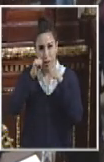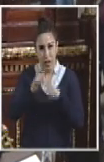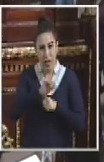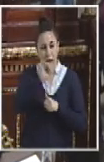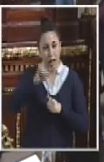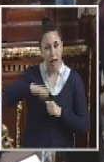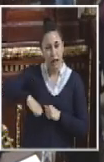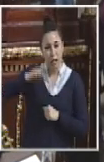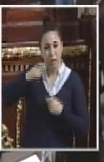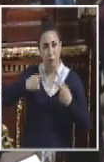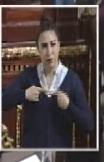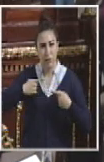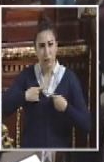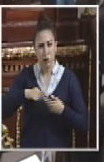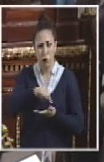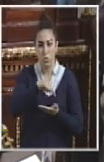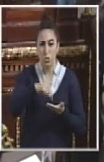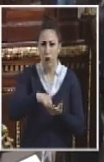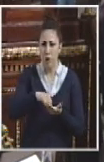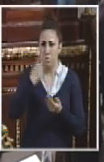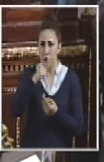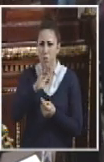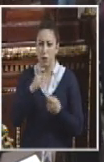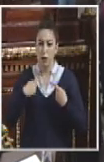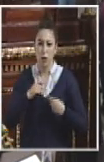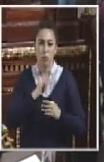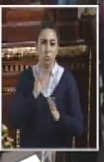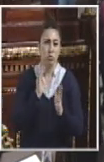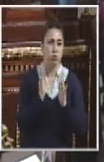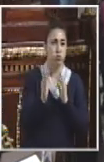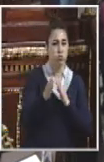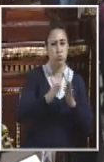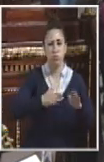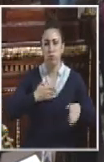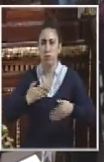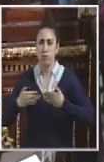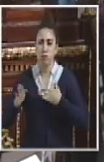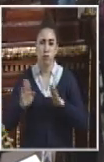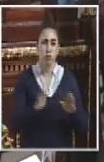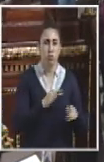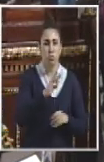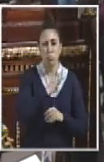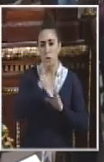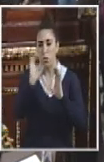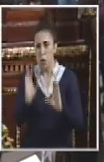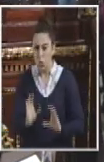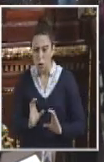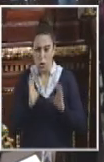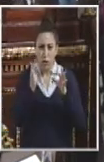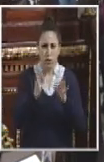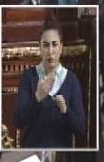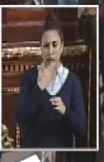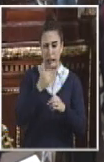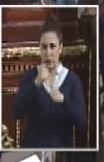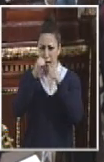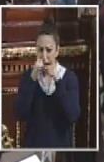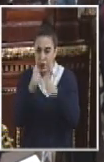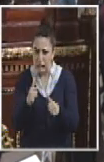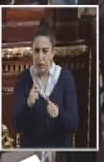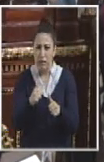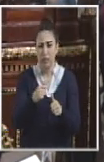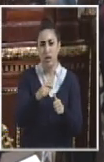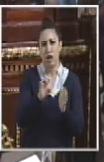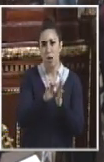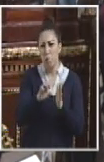mayores un espacio no solo físico para su esparcimiento y cuidado y aprendizaje, sino un espacio que ofrezca